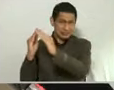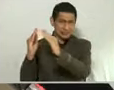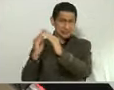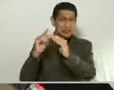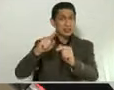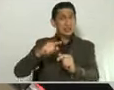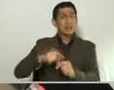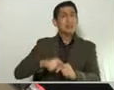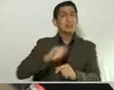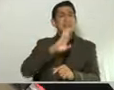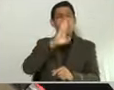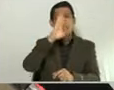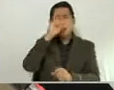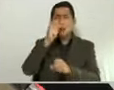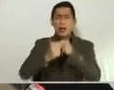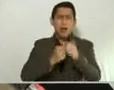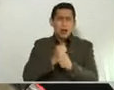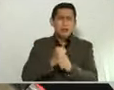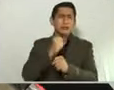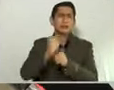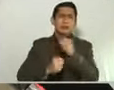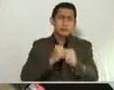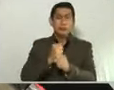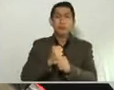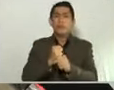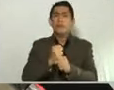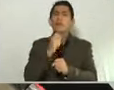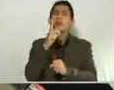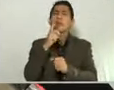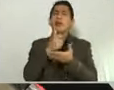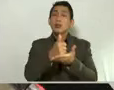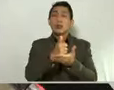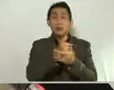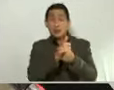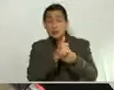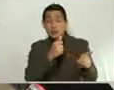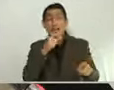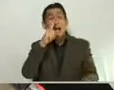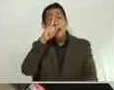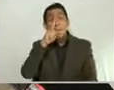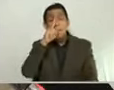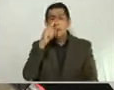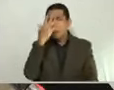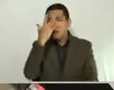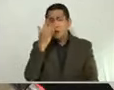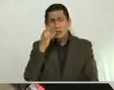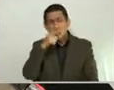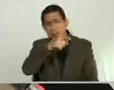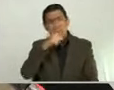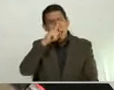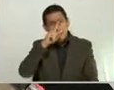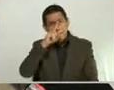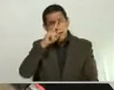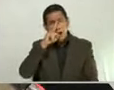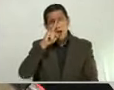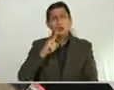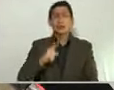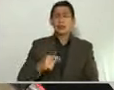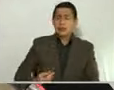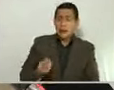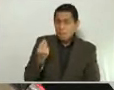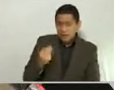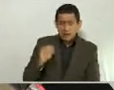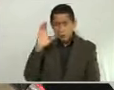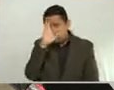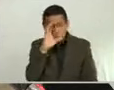el año. ¿Esto a quién va dirigido? A las amas de casa. ¿Por qué? Porque son ellas las que tienen que andar contando centavo a centavo para poder mandar a sus